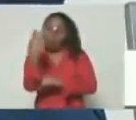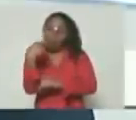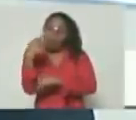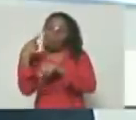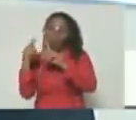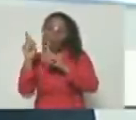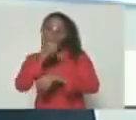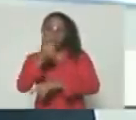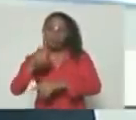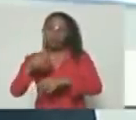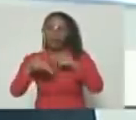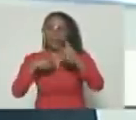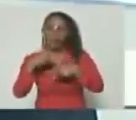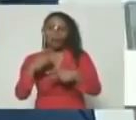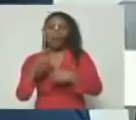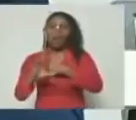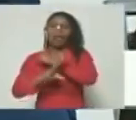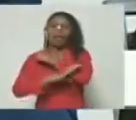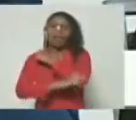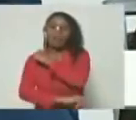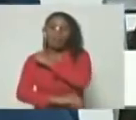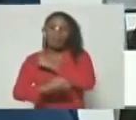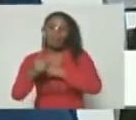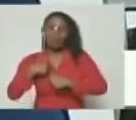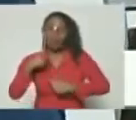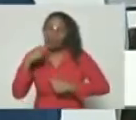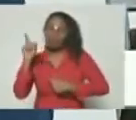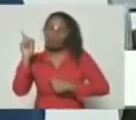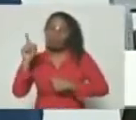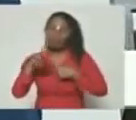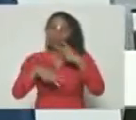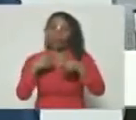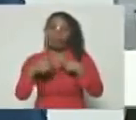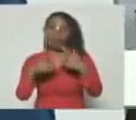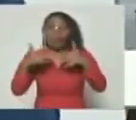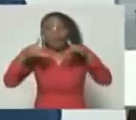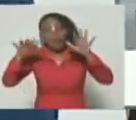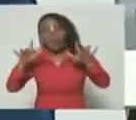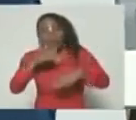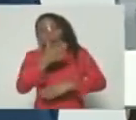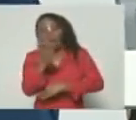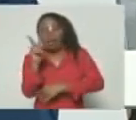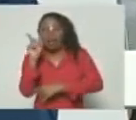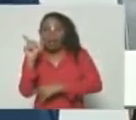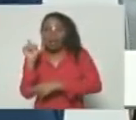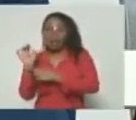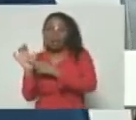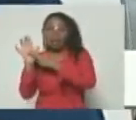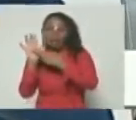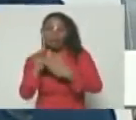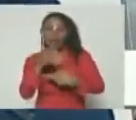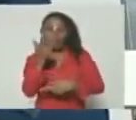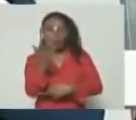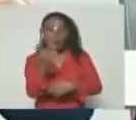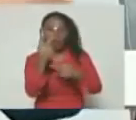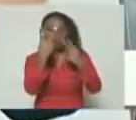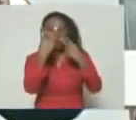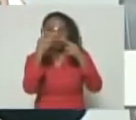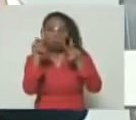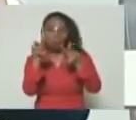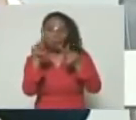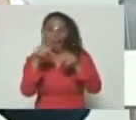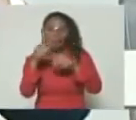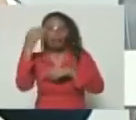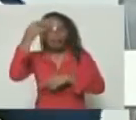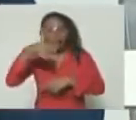política, estafadores, les digo yo, de la política, y quizás ustedes, eso fueron las referencias de lo que ustedes veían. Señores que